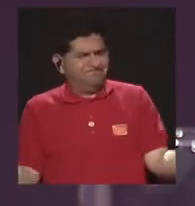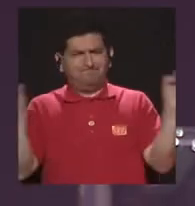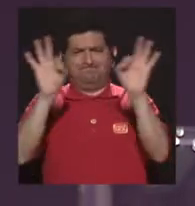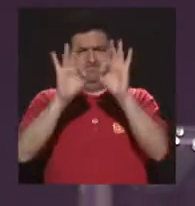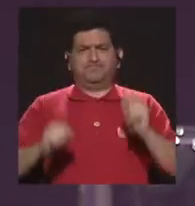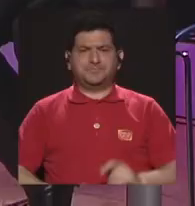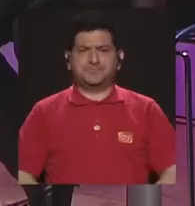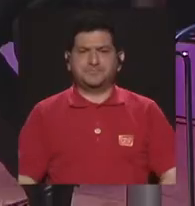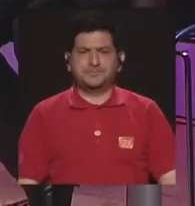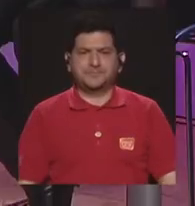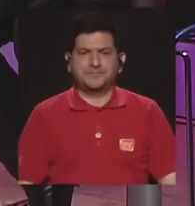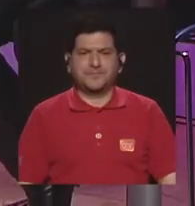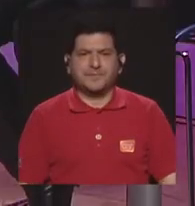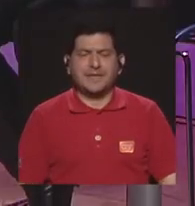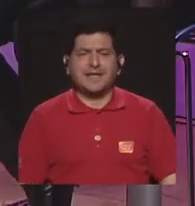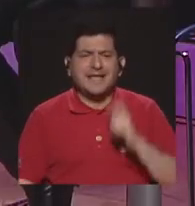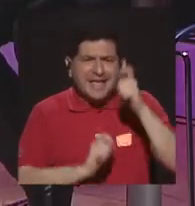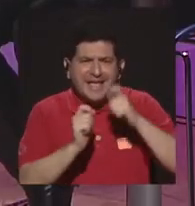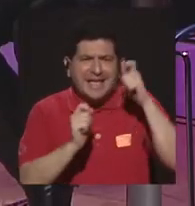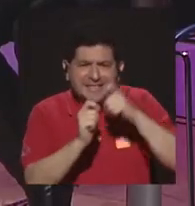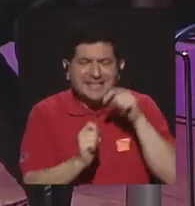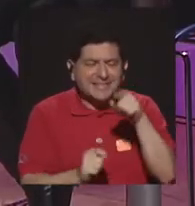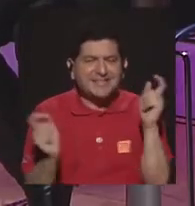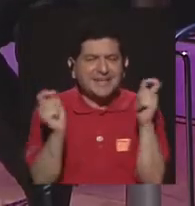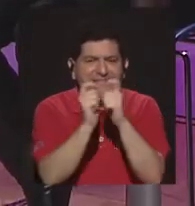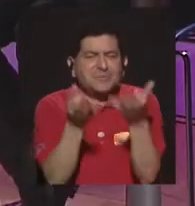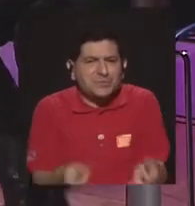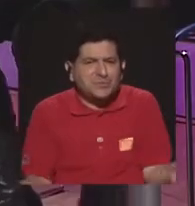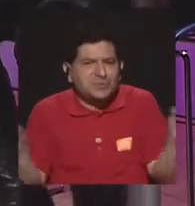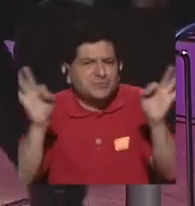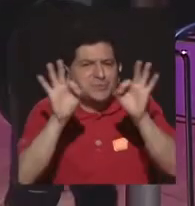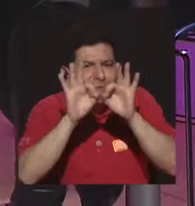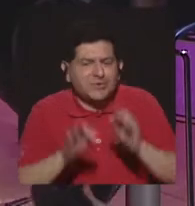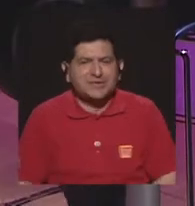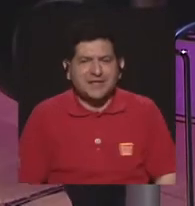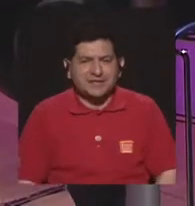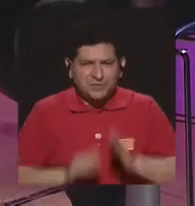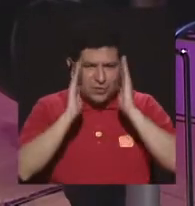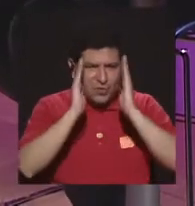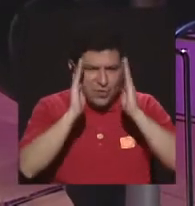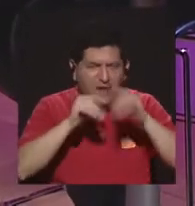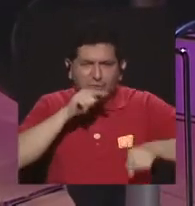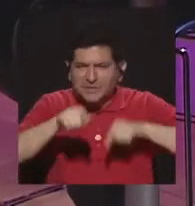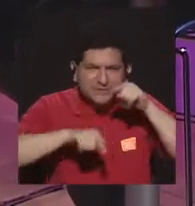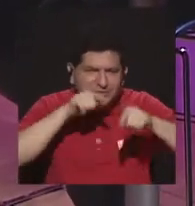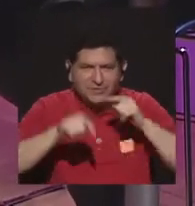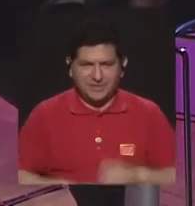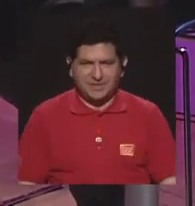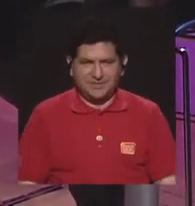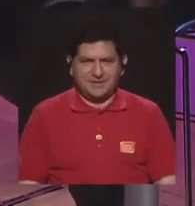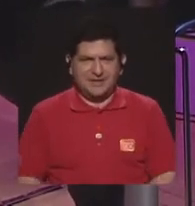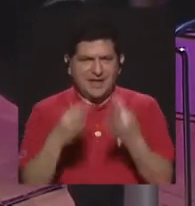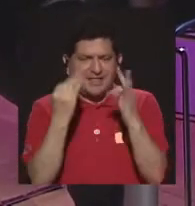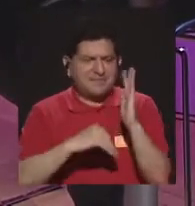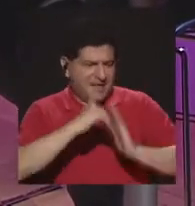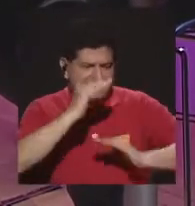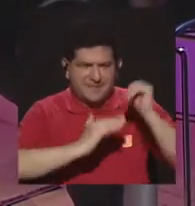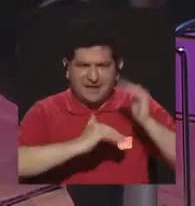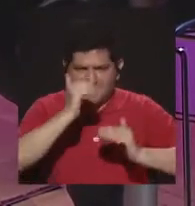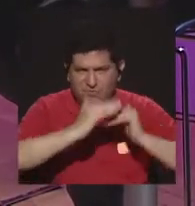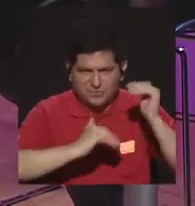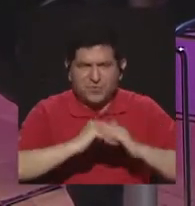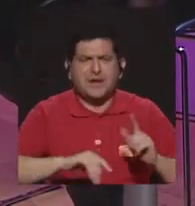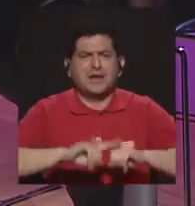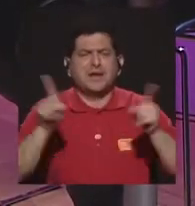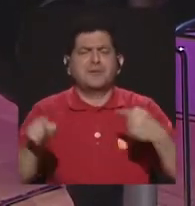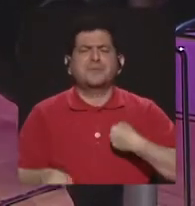importantísimo. Exacto. El quisiera llegar a ese punto, todo lo que tiene que ver con la audiencia crítica, cómo llegar a construir audiencias críticas.